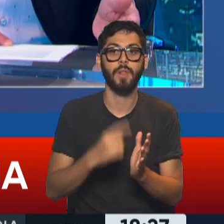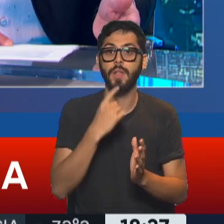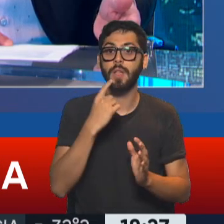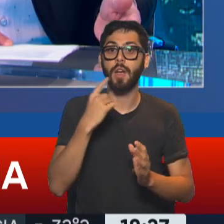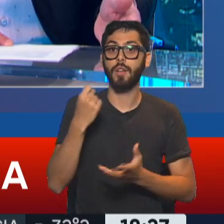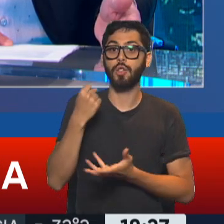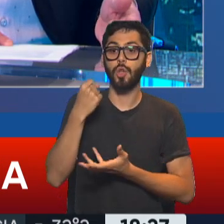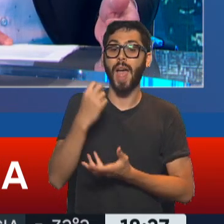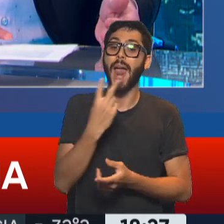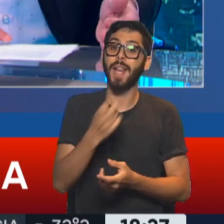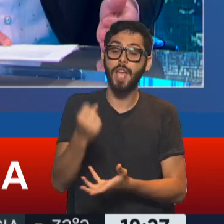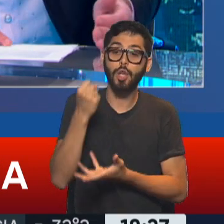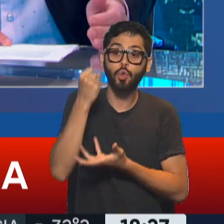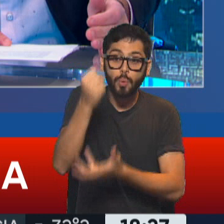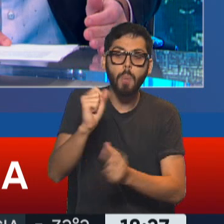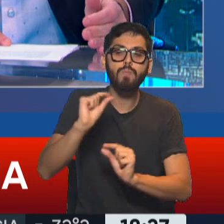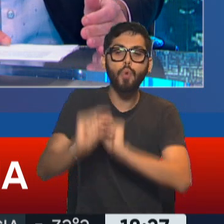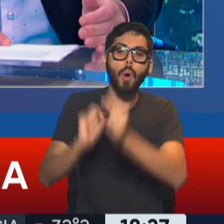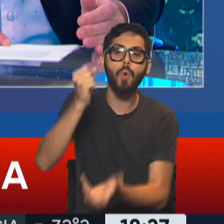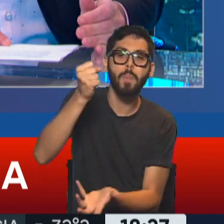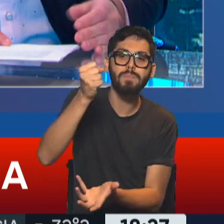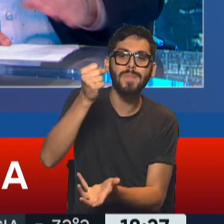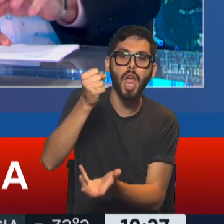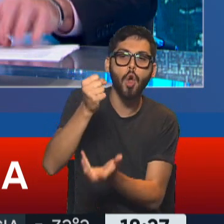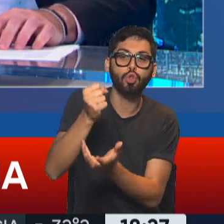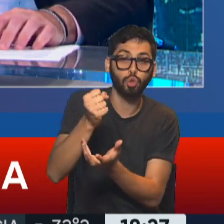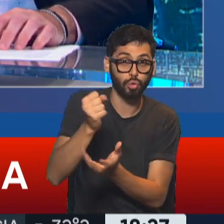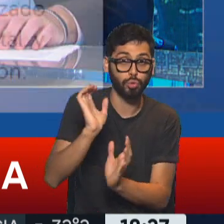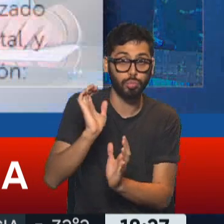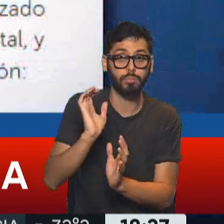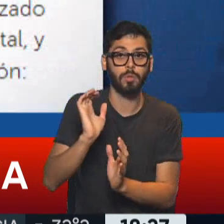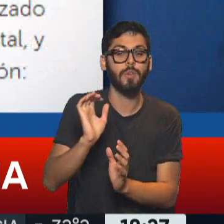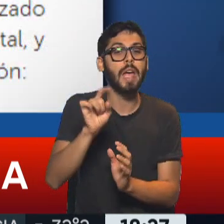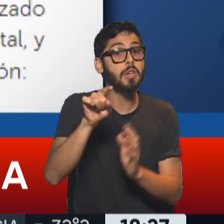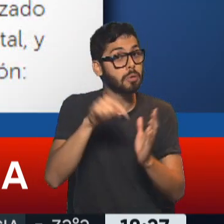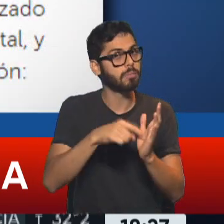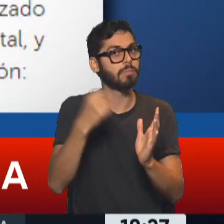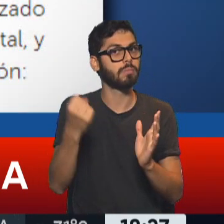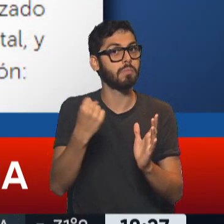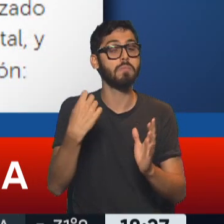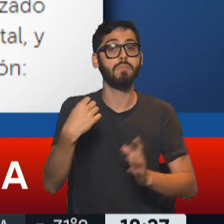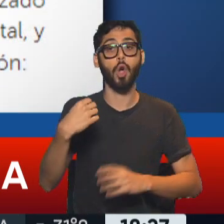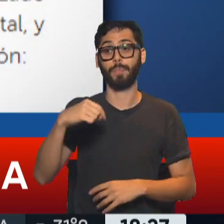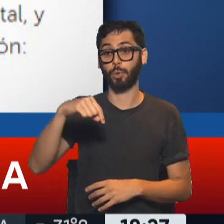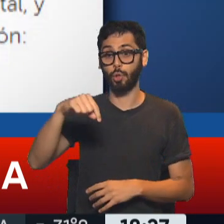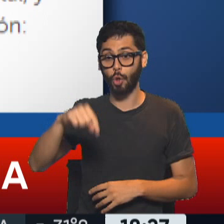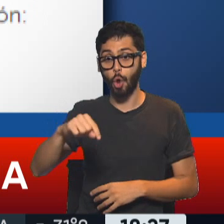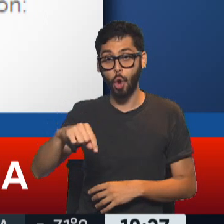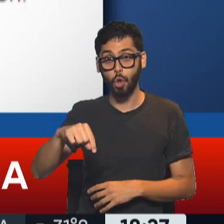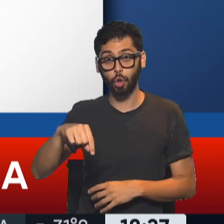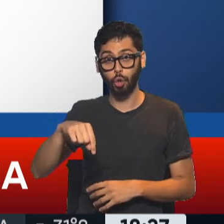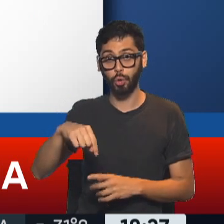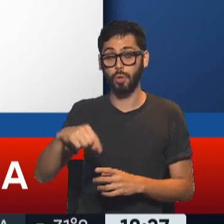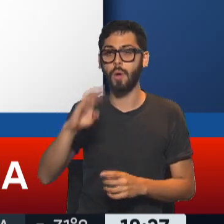los subsidios a la energía de manera progresiva. Esa es el punto. Esto lo subrayo porque hoy, después de esto,